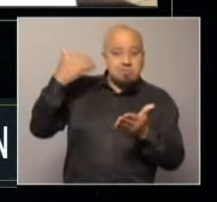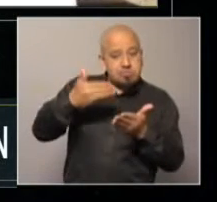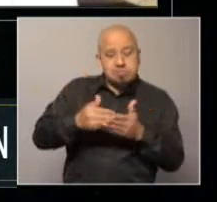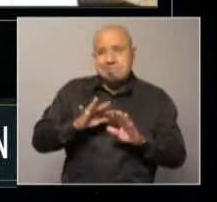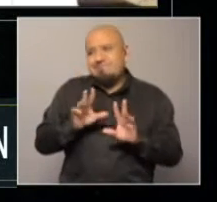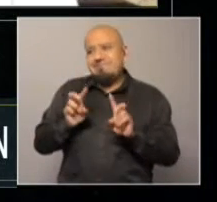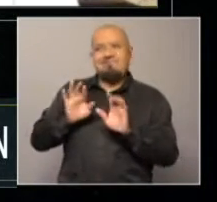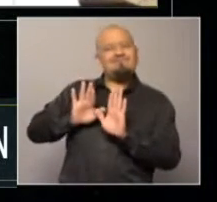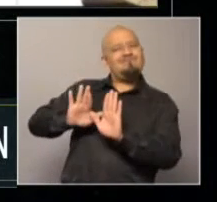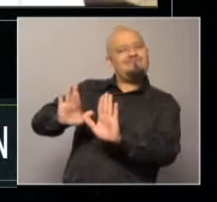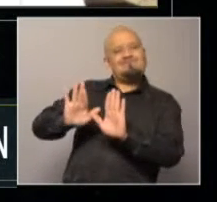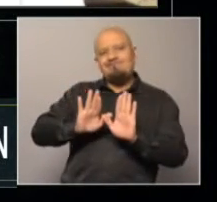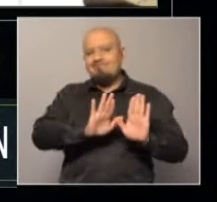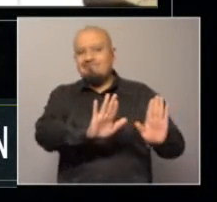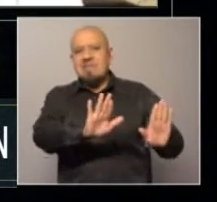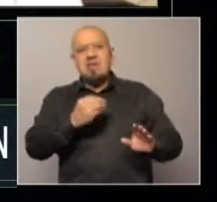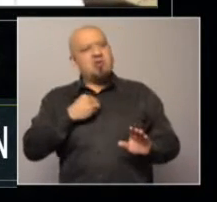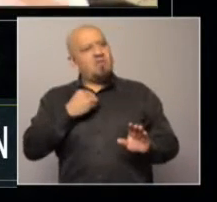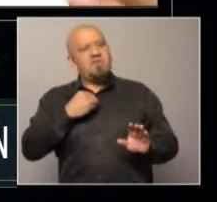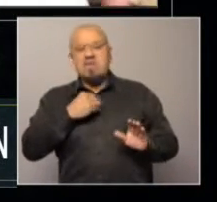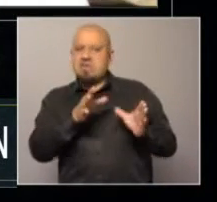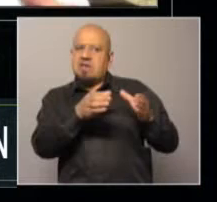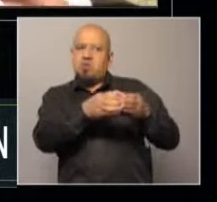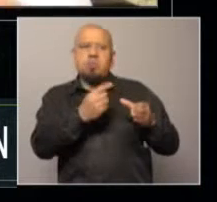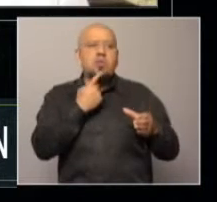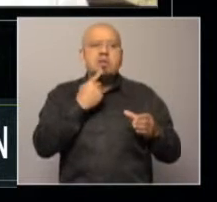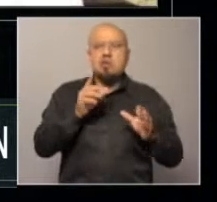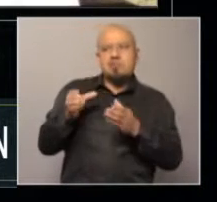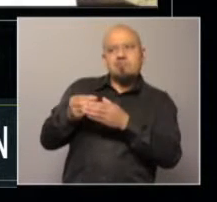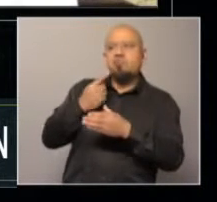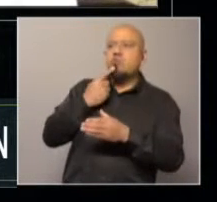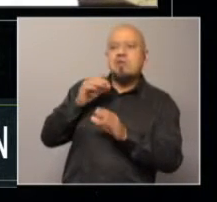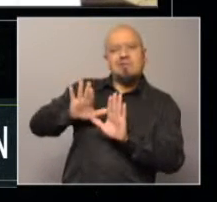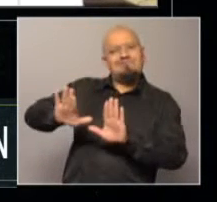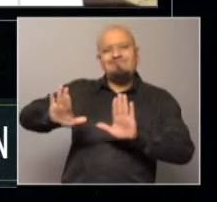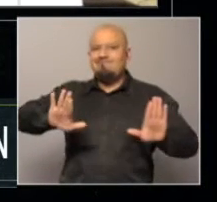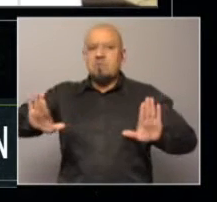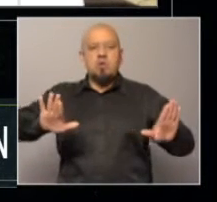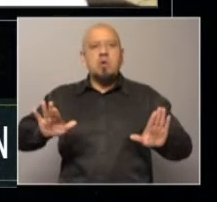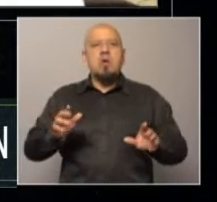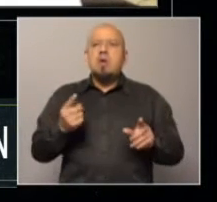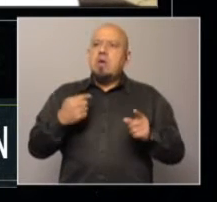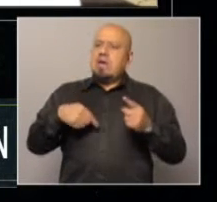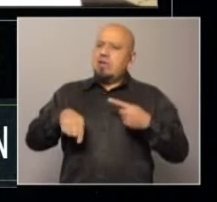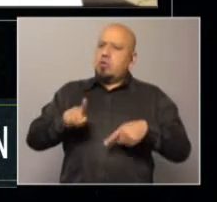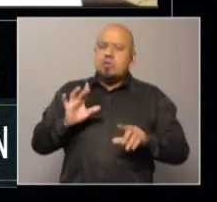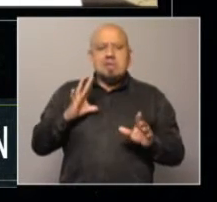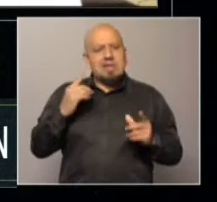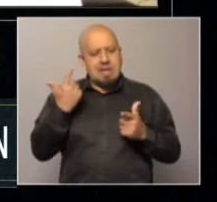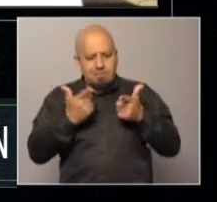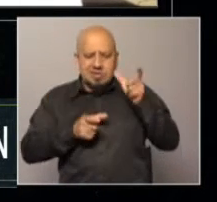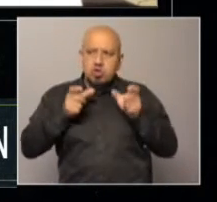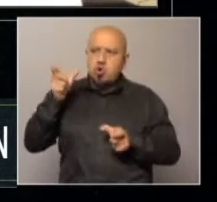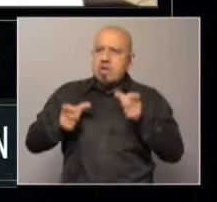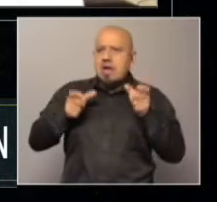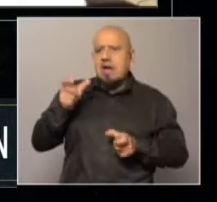muy fuerte entre la élite política y económica y la sociedad, mucha frustración